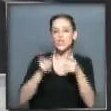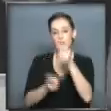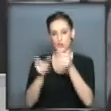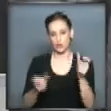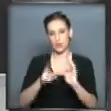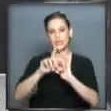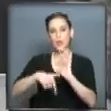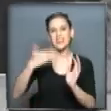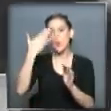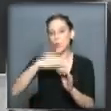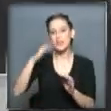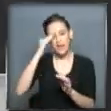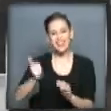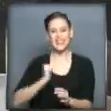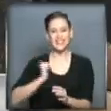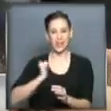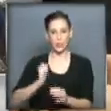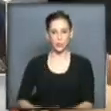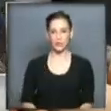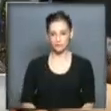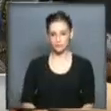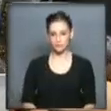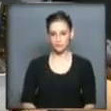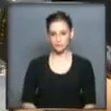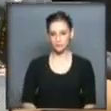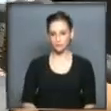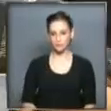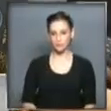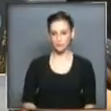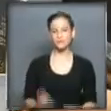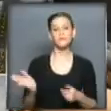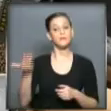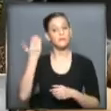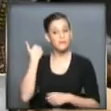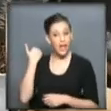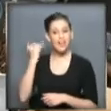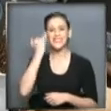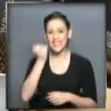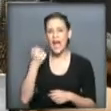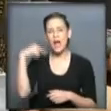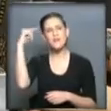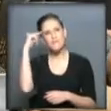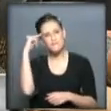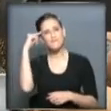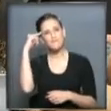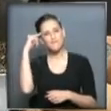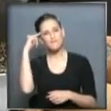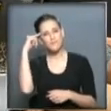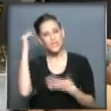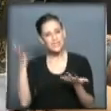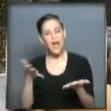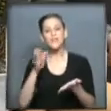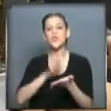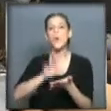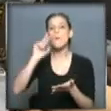cometido durante la última dictadura militar. Esto desde mucho antes se fue preparando y la